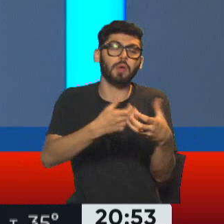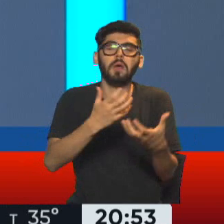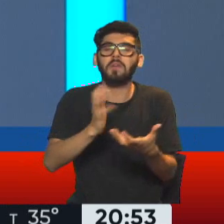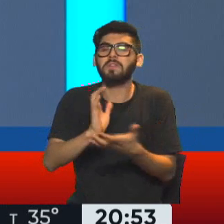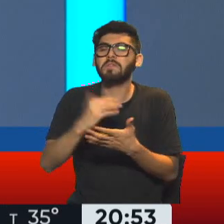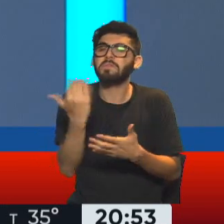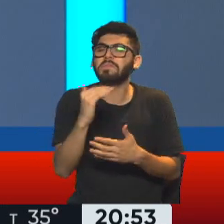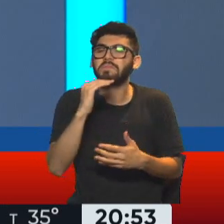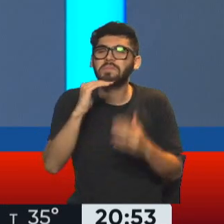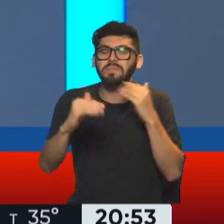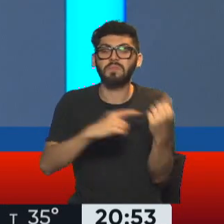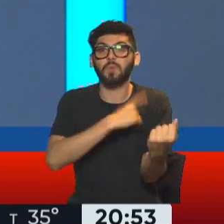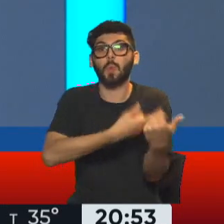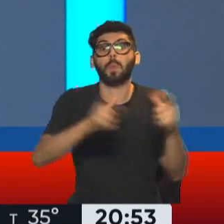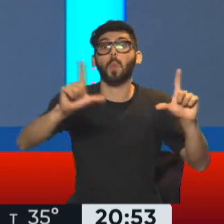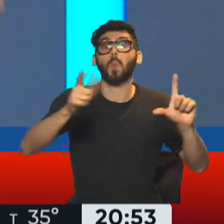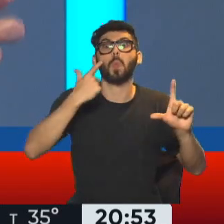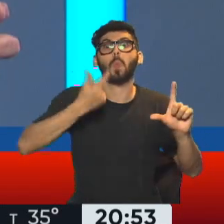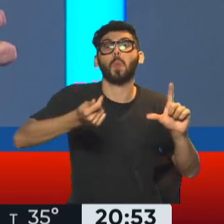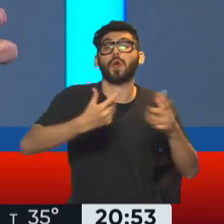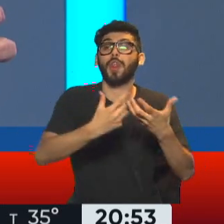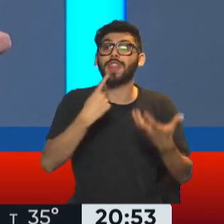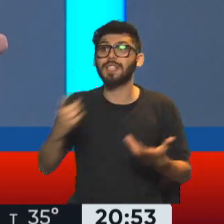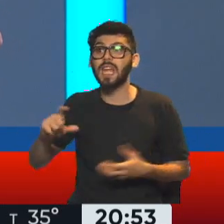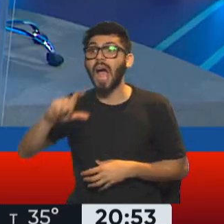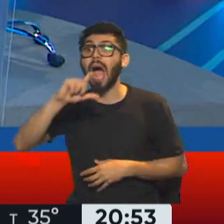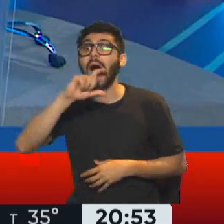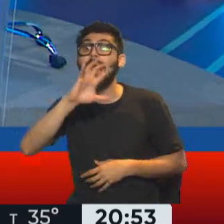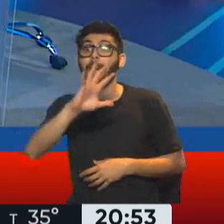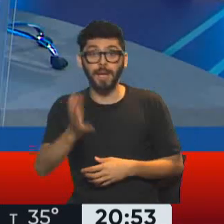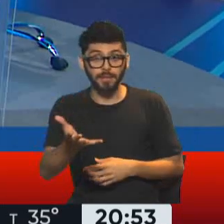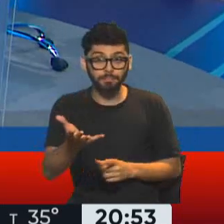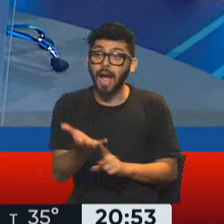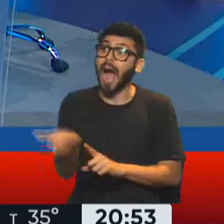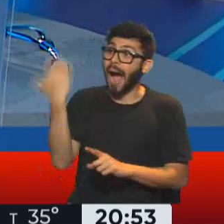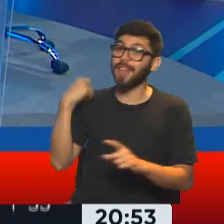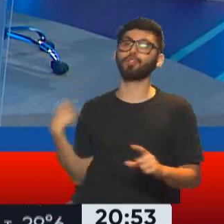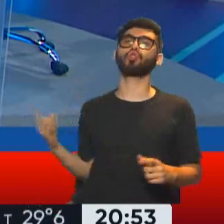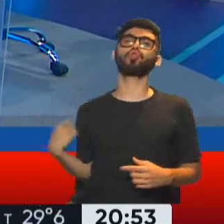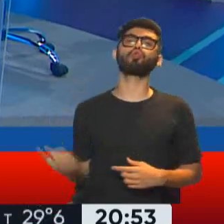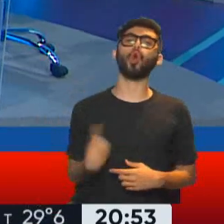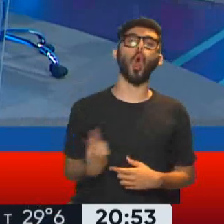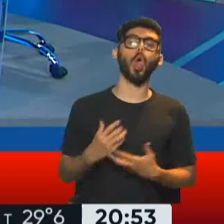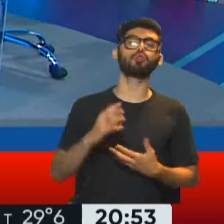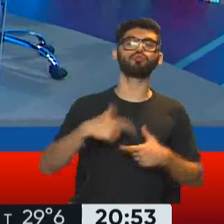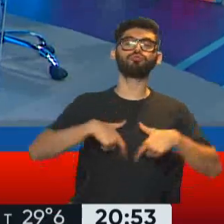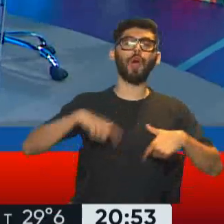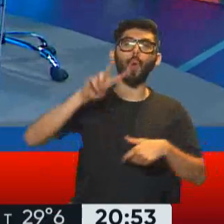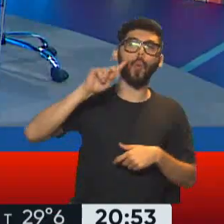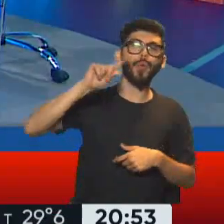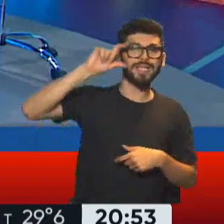dice, decían, amenazan. Sí. Hoy eran a todos los Vicentín, laboratorios. ahora son todos laboratorios. Amenazan a Somos los todos laboratorios. Es decir, ¿Qué